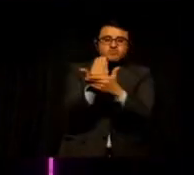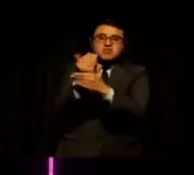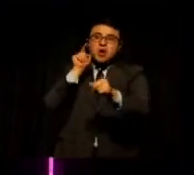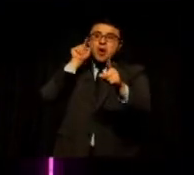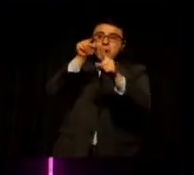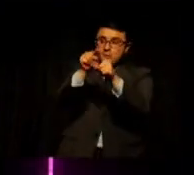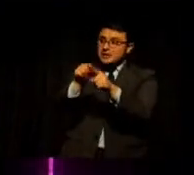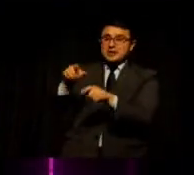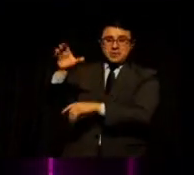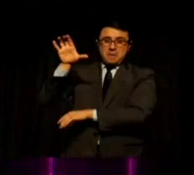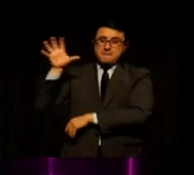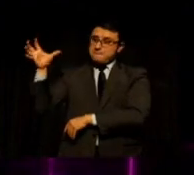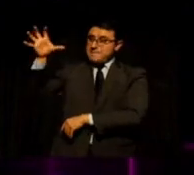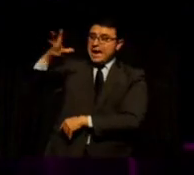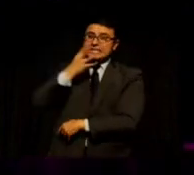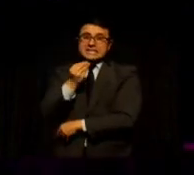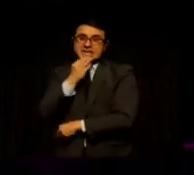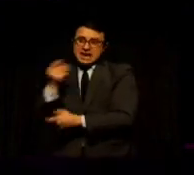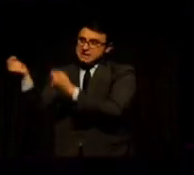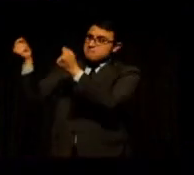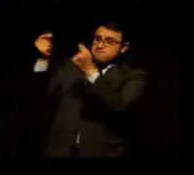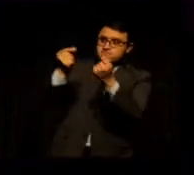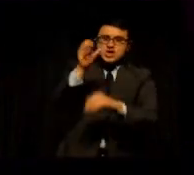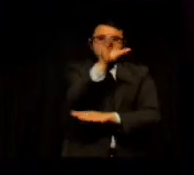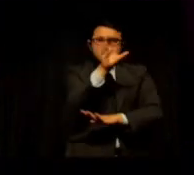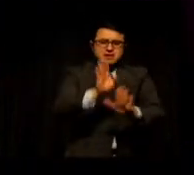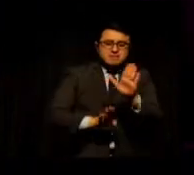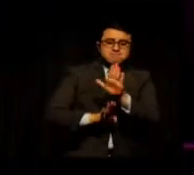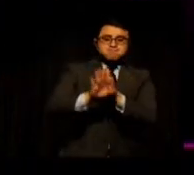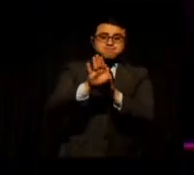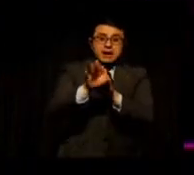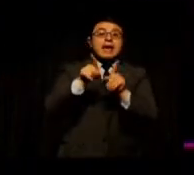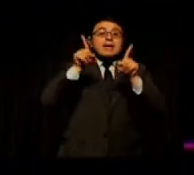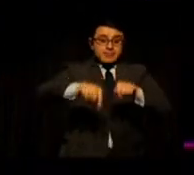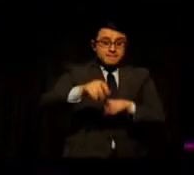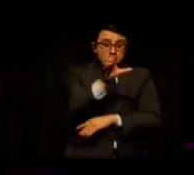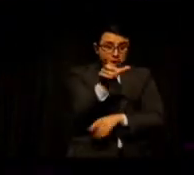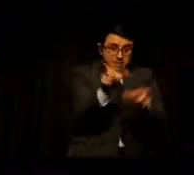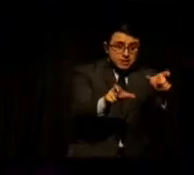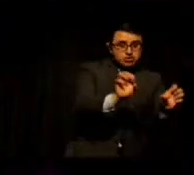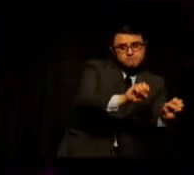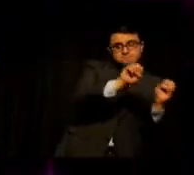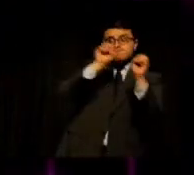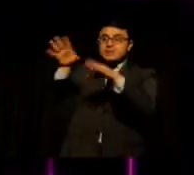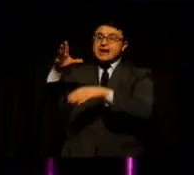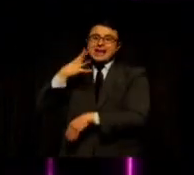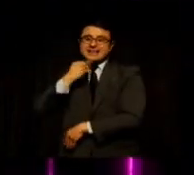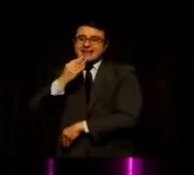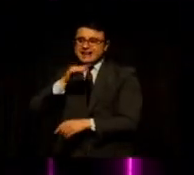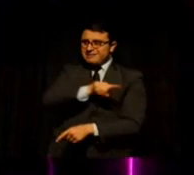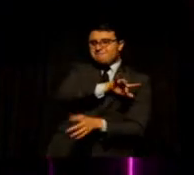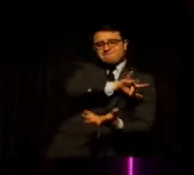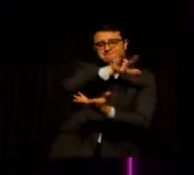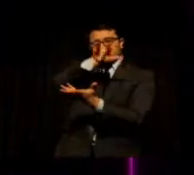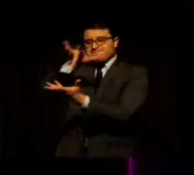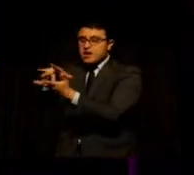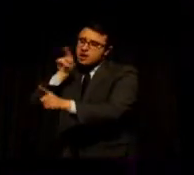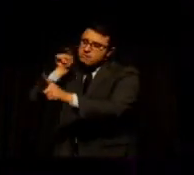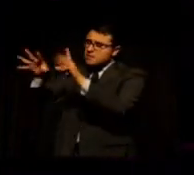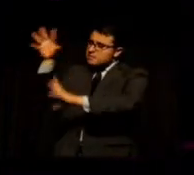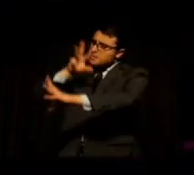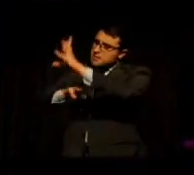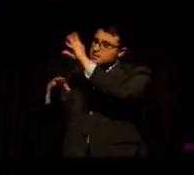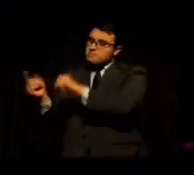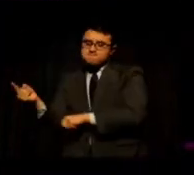inversión de israel a colombia y llevar emprendedores de colombia a que aprendan de la experiencia de ustedes todo esto está